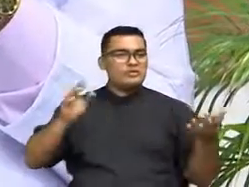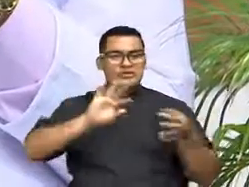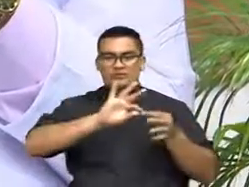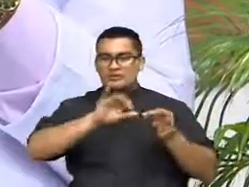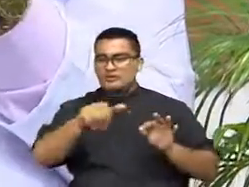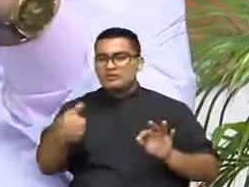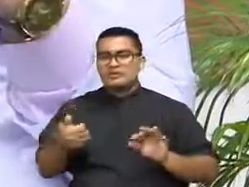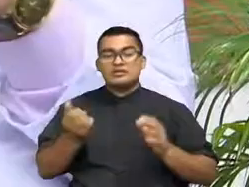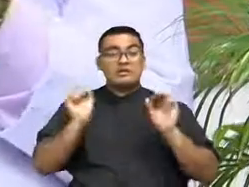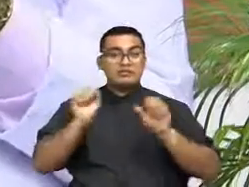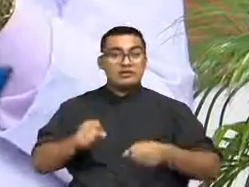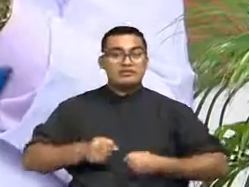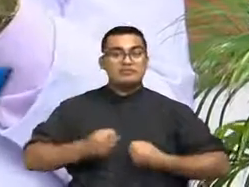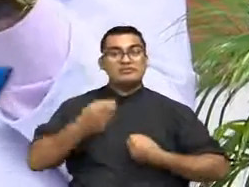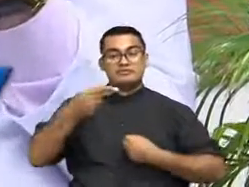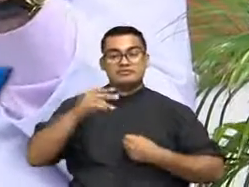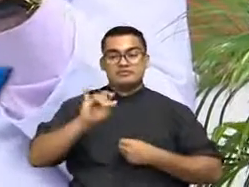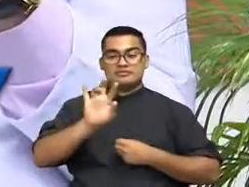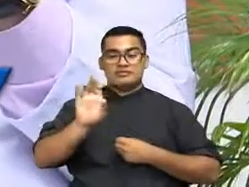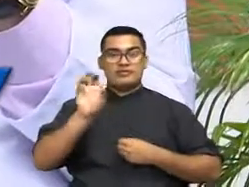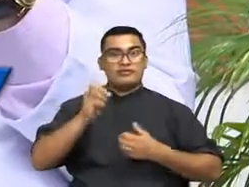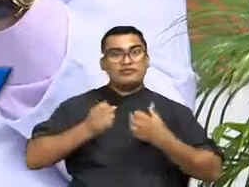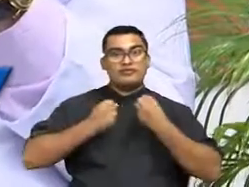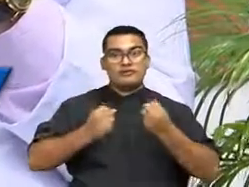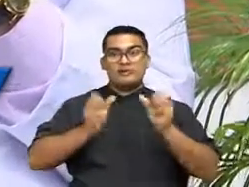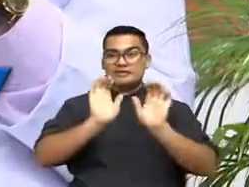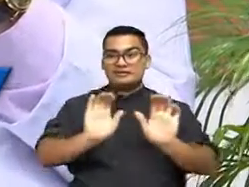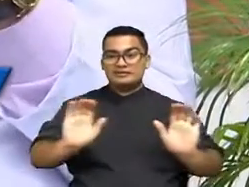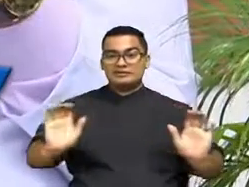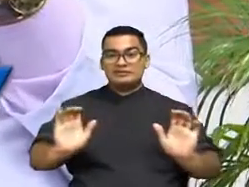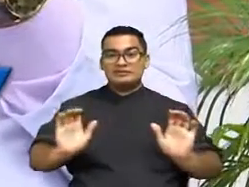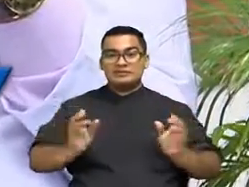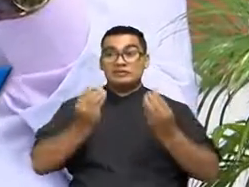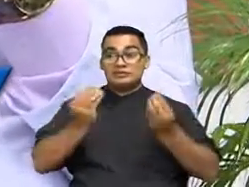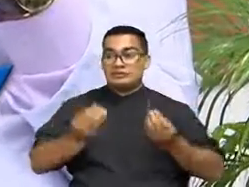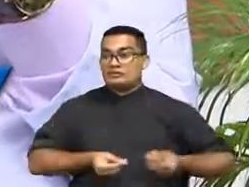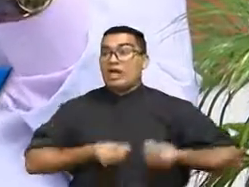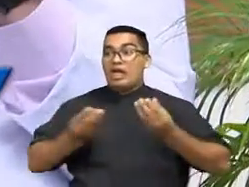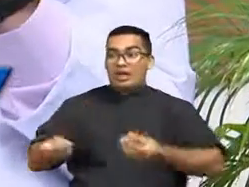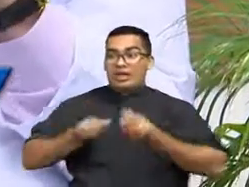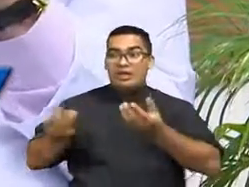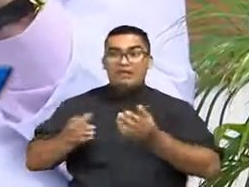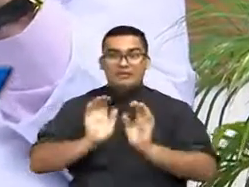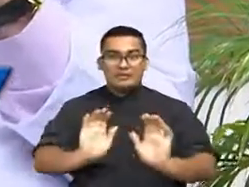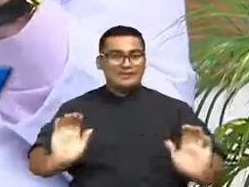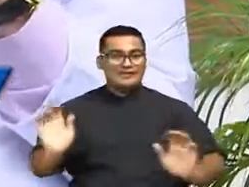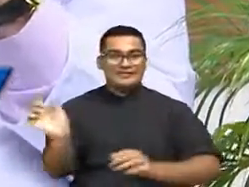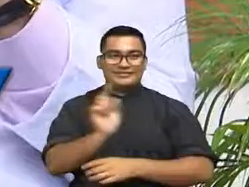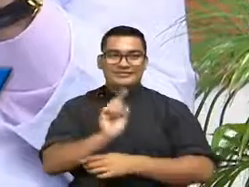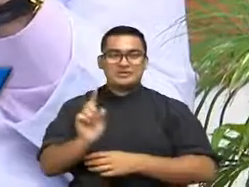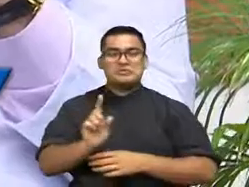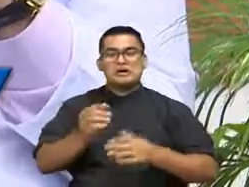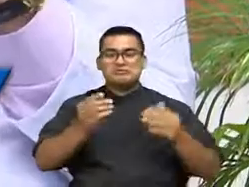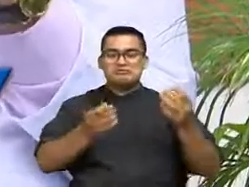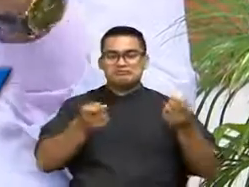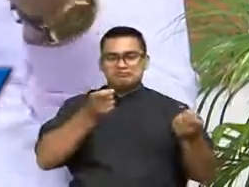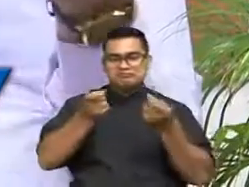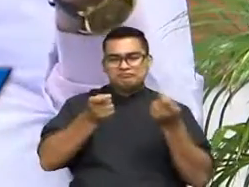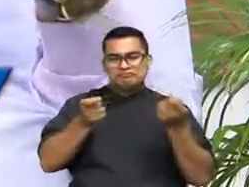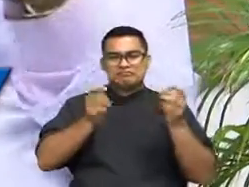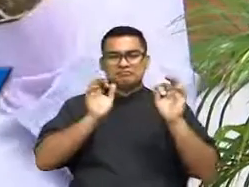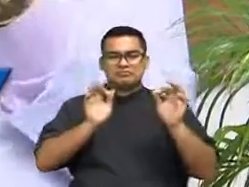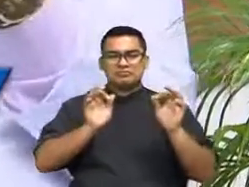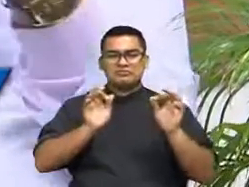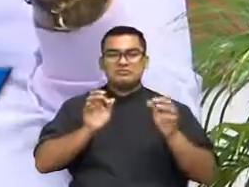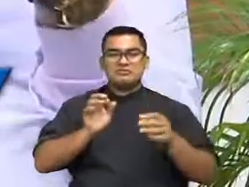tener bastante cantidad de hierro. Entonces, no es darle la cantidad exuberante, lo importante es darle sostenido, porque okay.